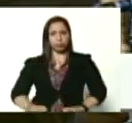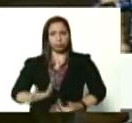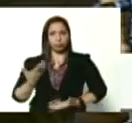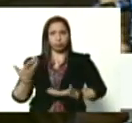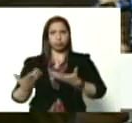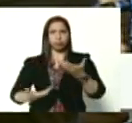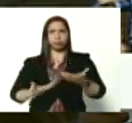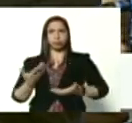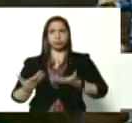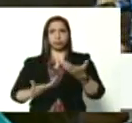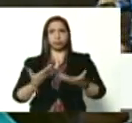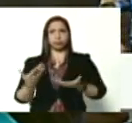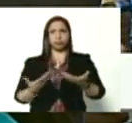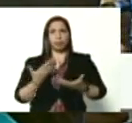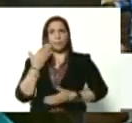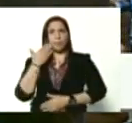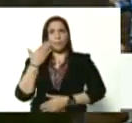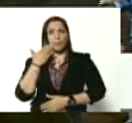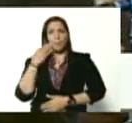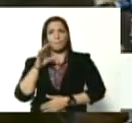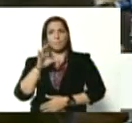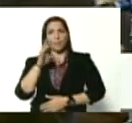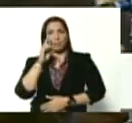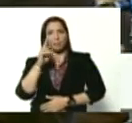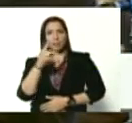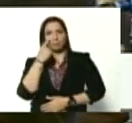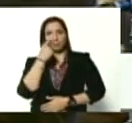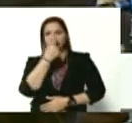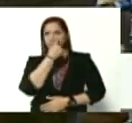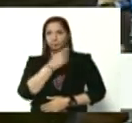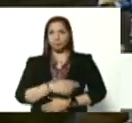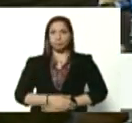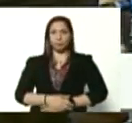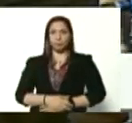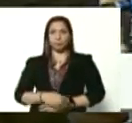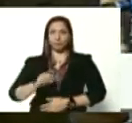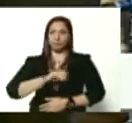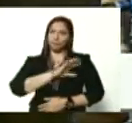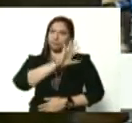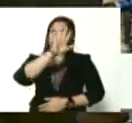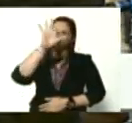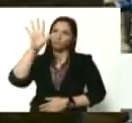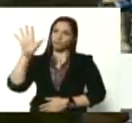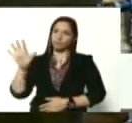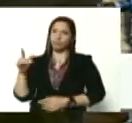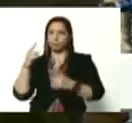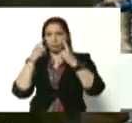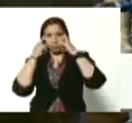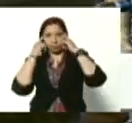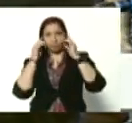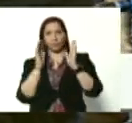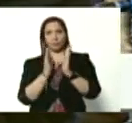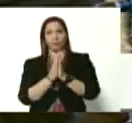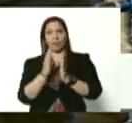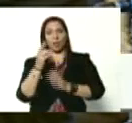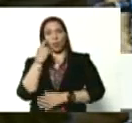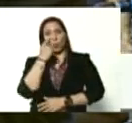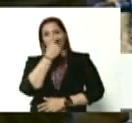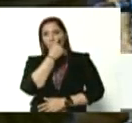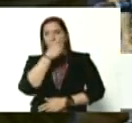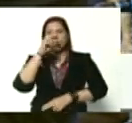quemante de la madre patria y ve la mirada al cielo de la chinita como negro